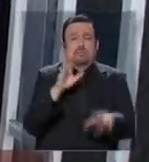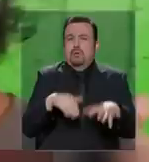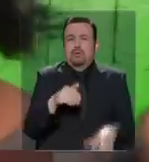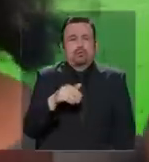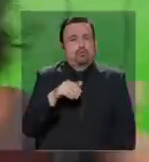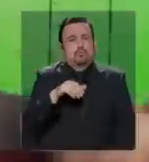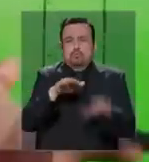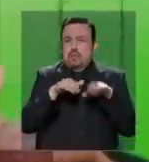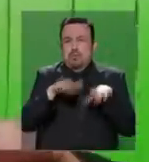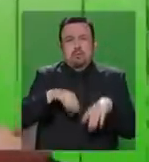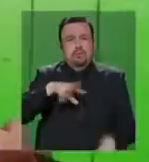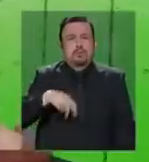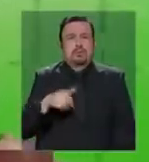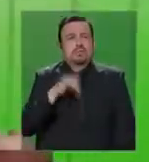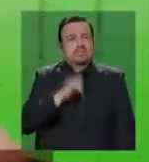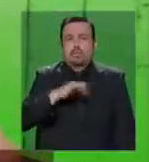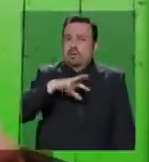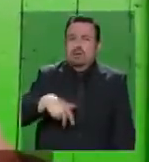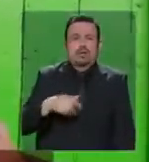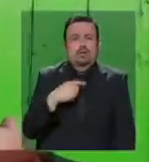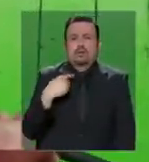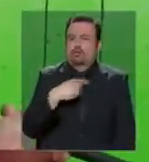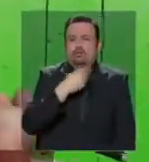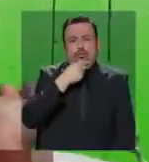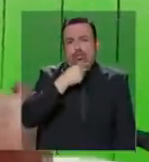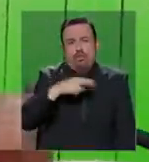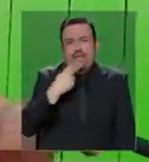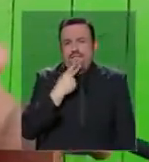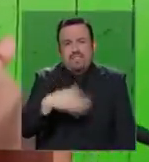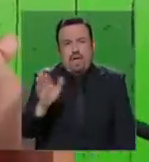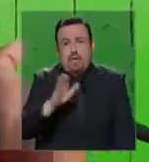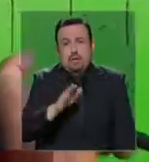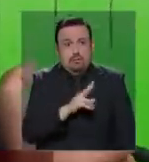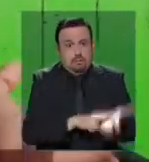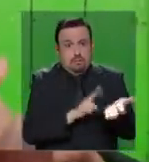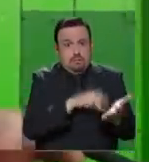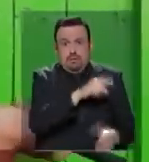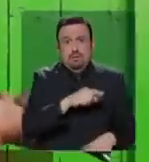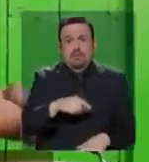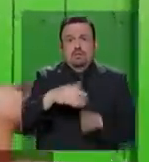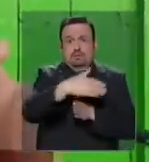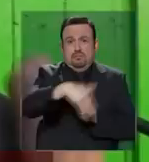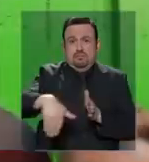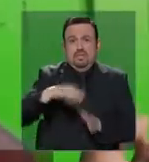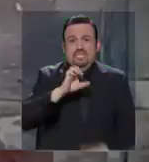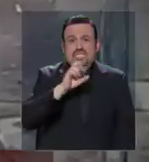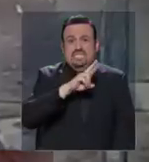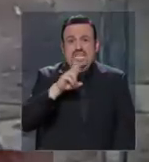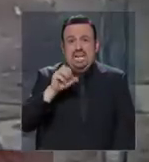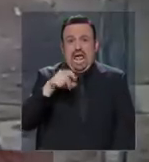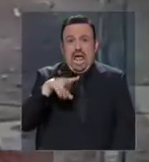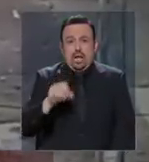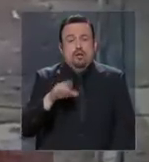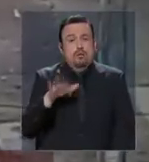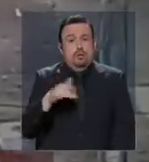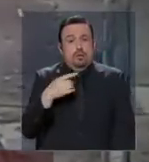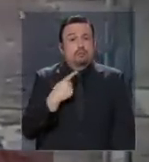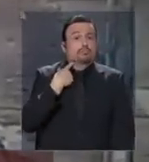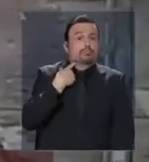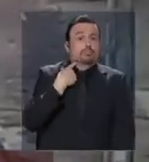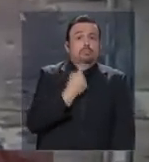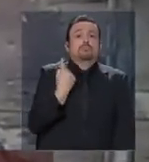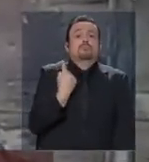cada rato. Siempre hay asalto acá, pues, jefe. Toda la vida acá, toda la vida. De todos pares, Serrano, olvídese, todos los días. En este caso, la víctima,